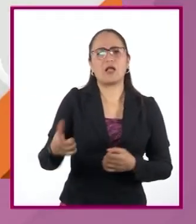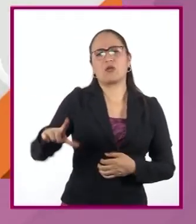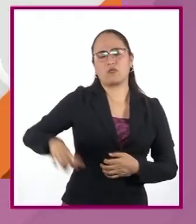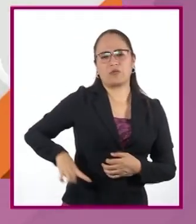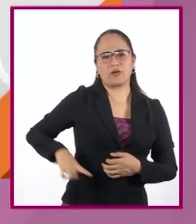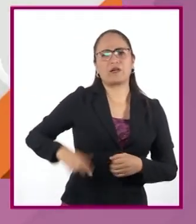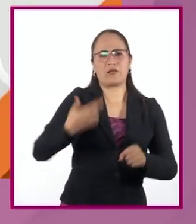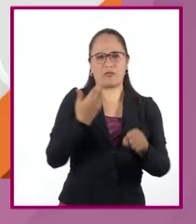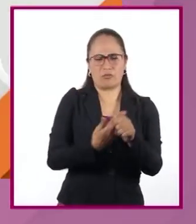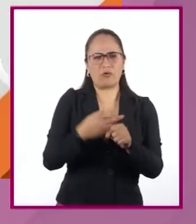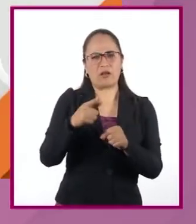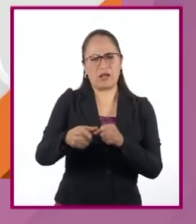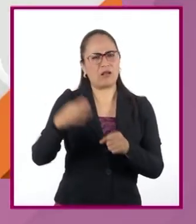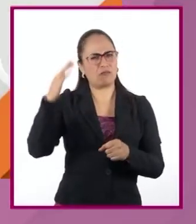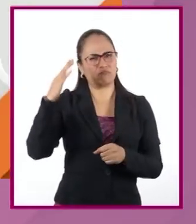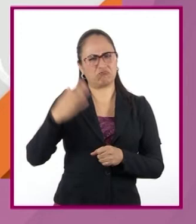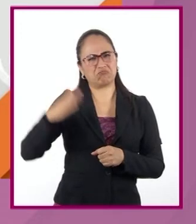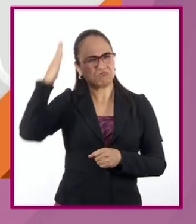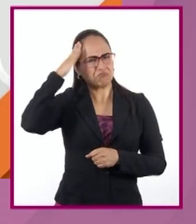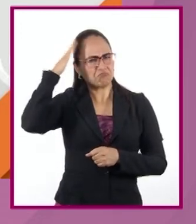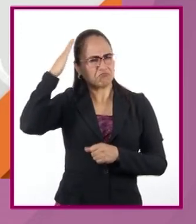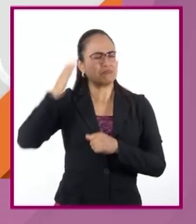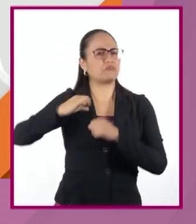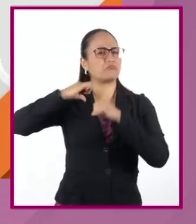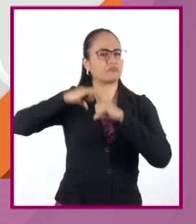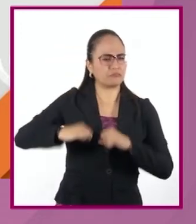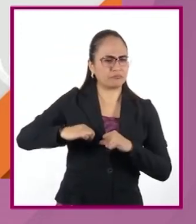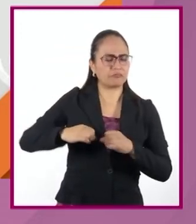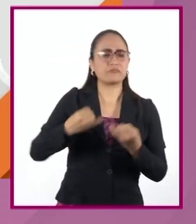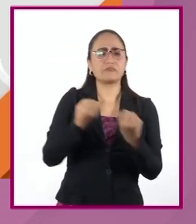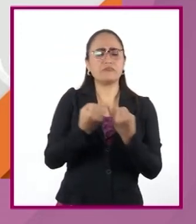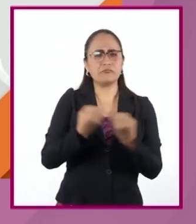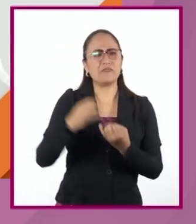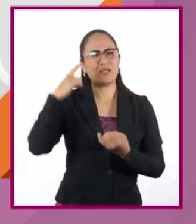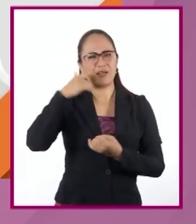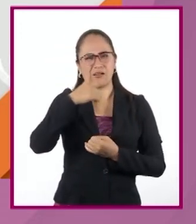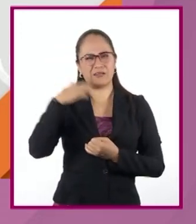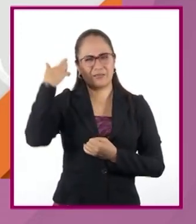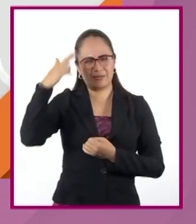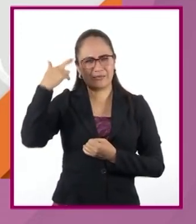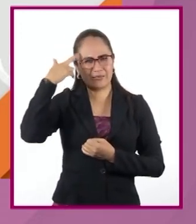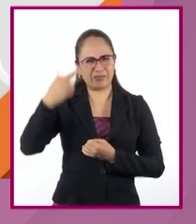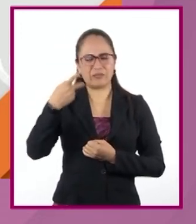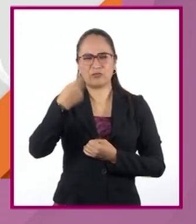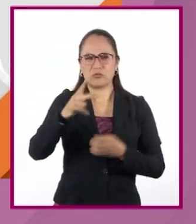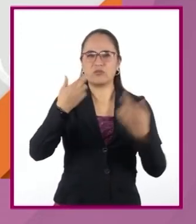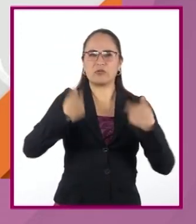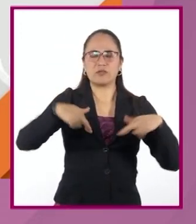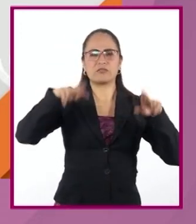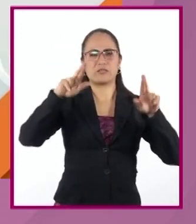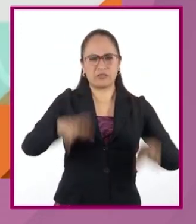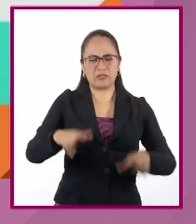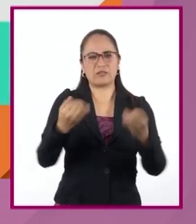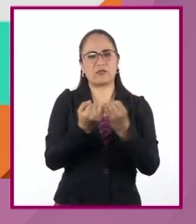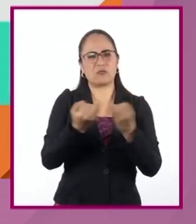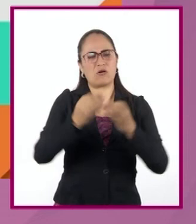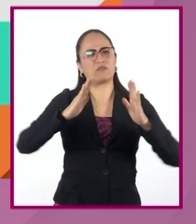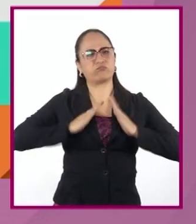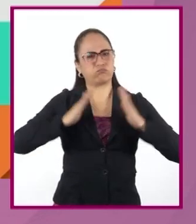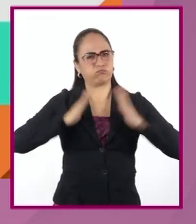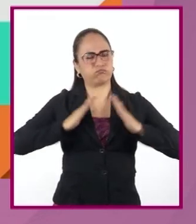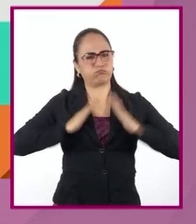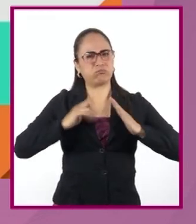encabezaba todo el gobierno, el representante oficial del rey y el jefe de las Fuerzas Armadas. Entre